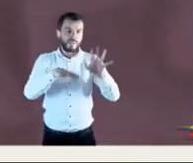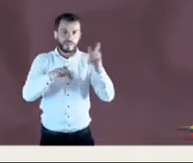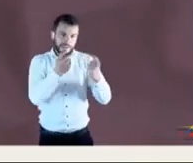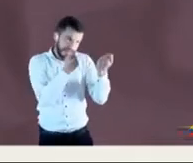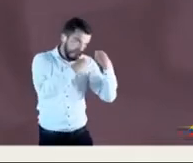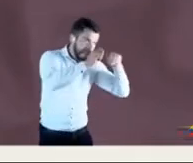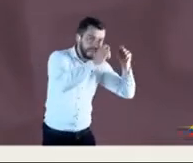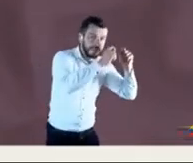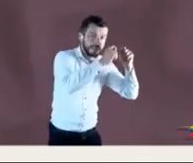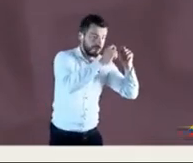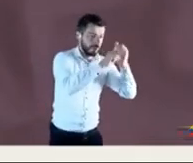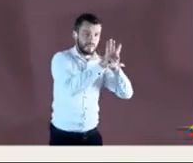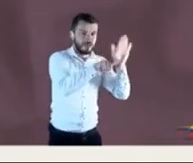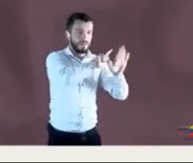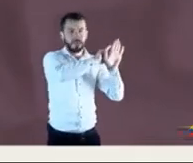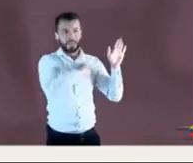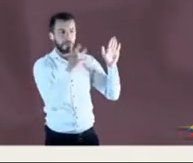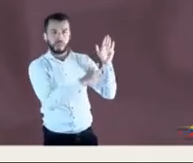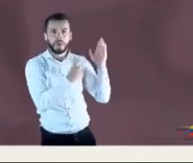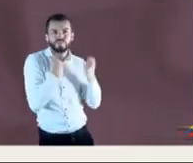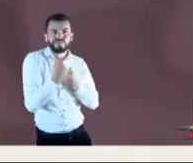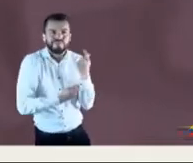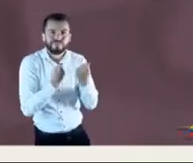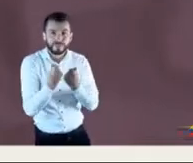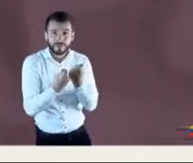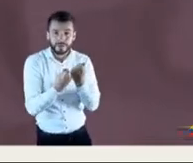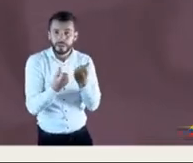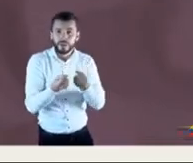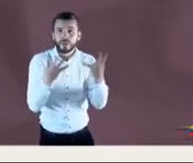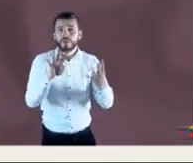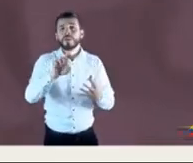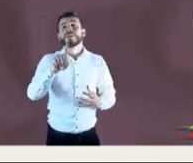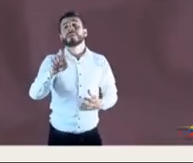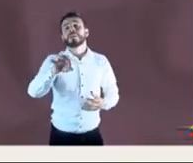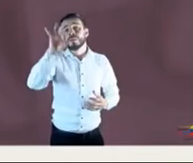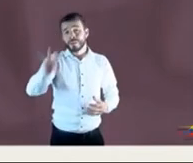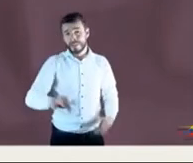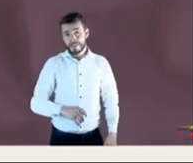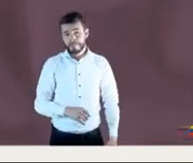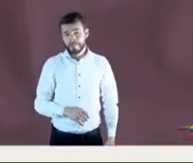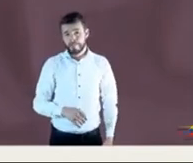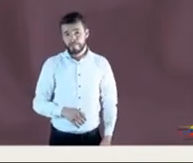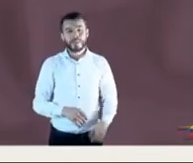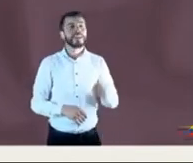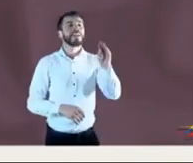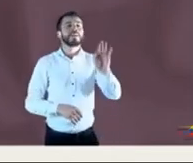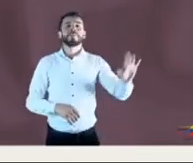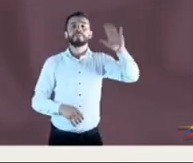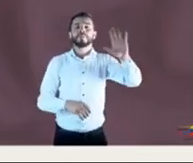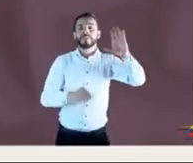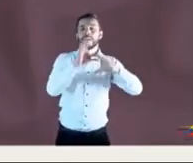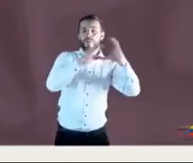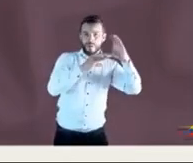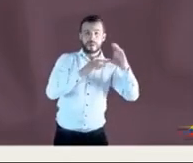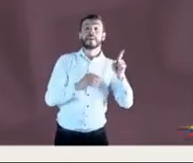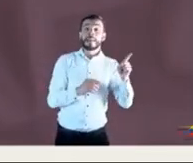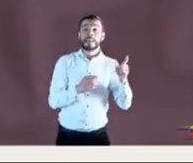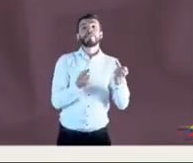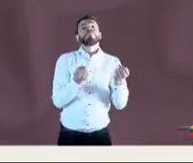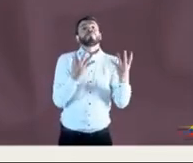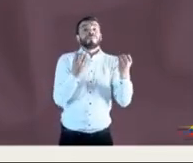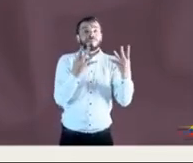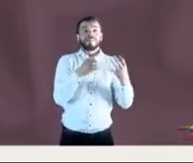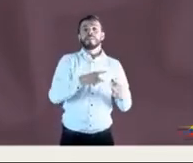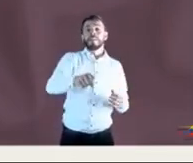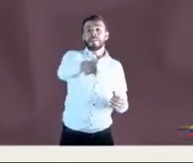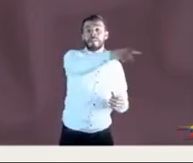el 96% de los casos. El departamento de Cauca es el que registra el mayor número de defensores